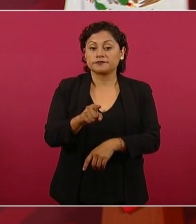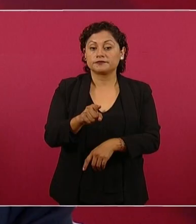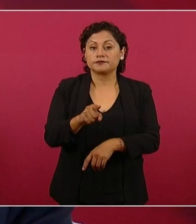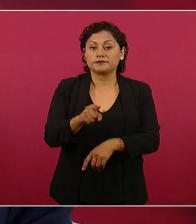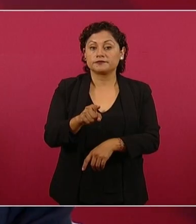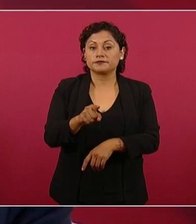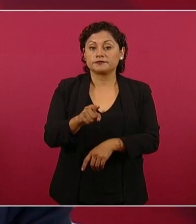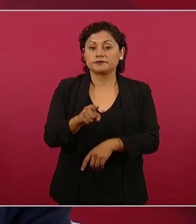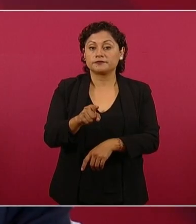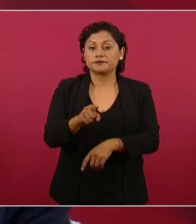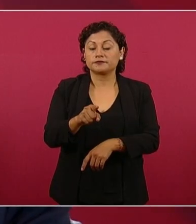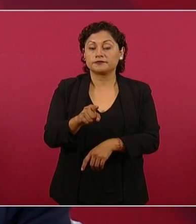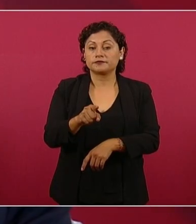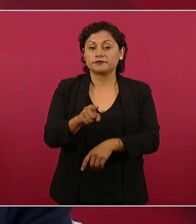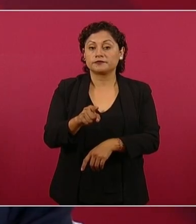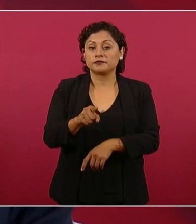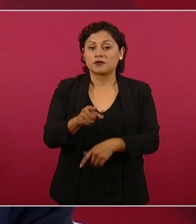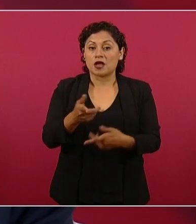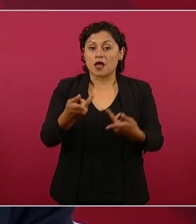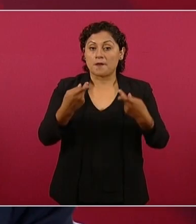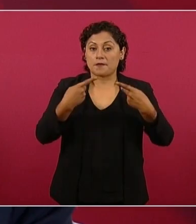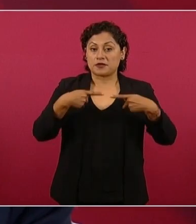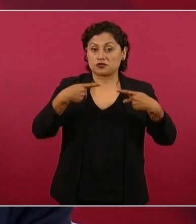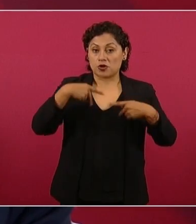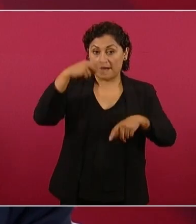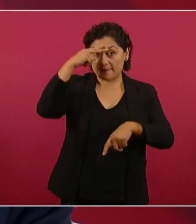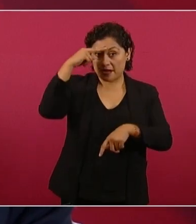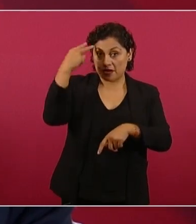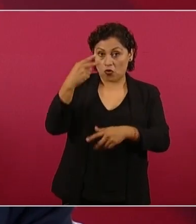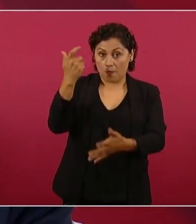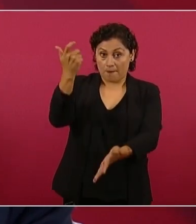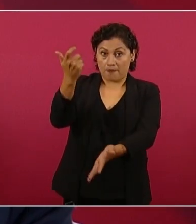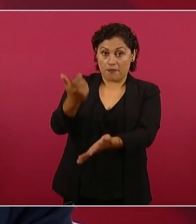tenga el mexicano que pagar nada.